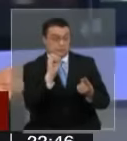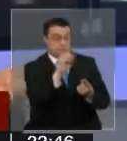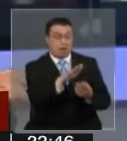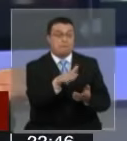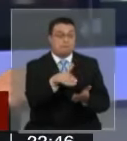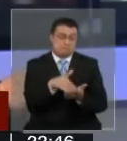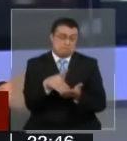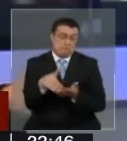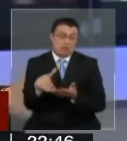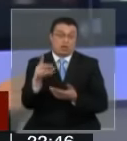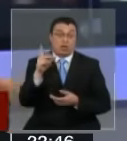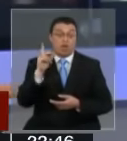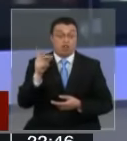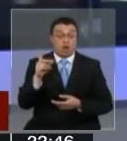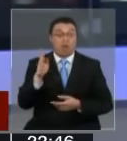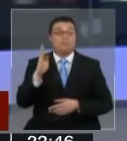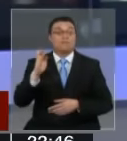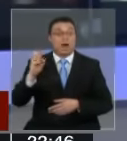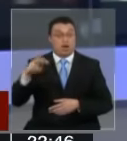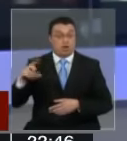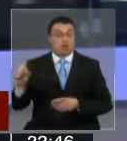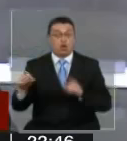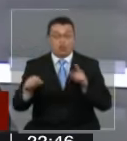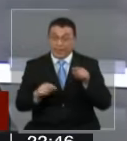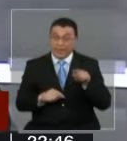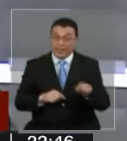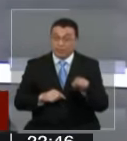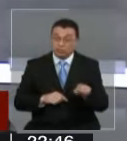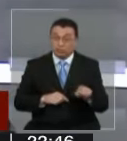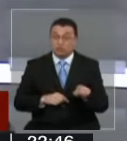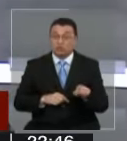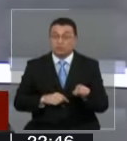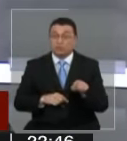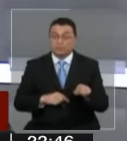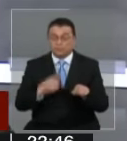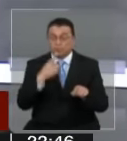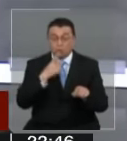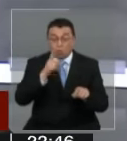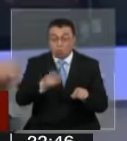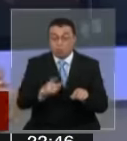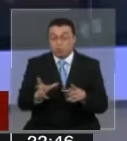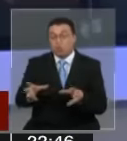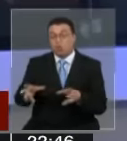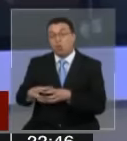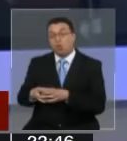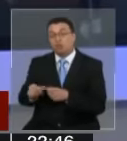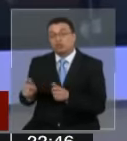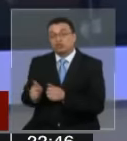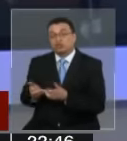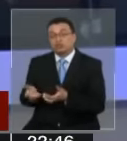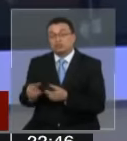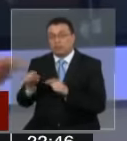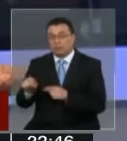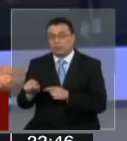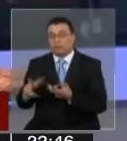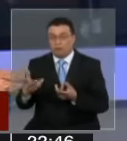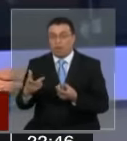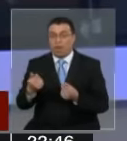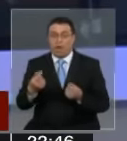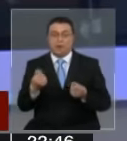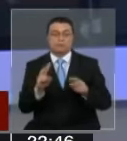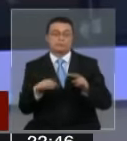varios millones de dólares en un banco, eso decidido por un grupito chiquitito, eso simplemente tiene